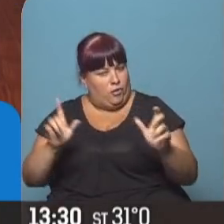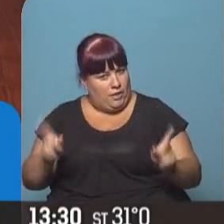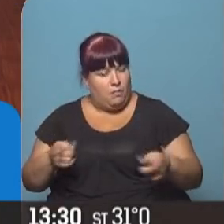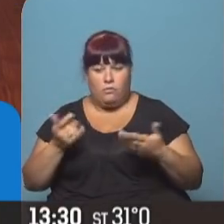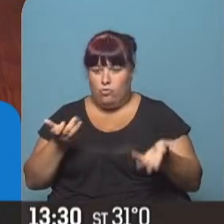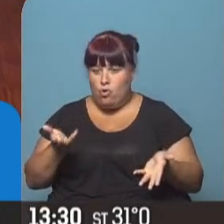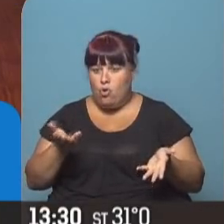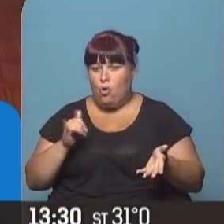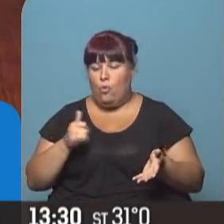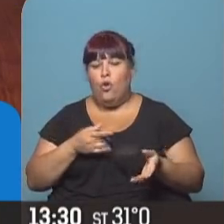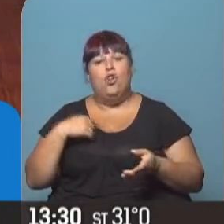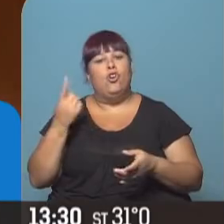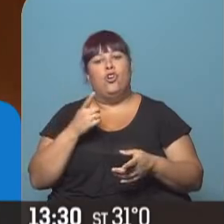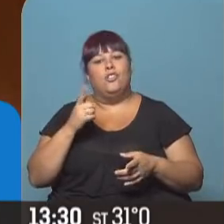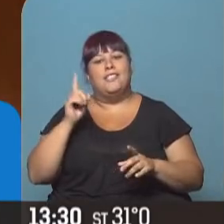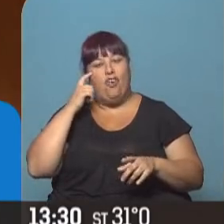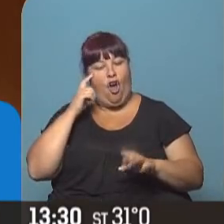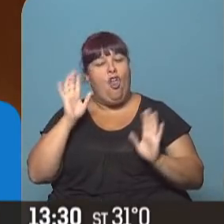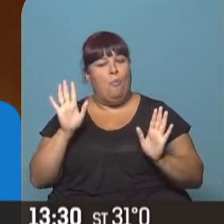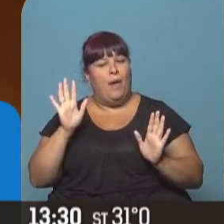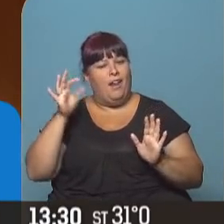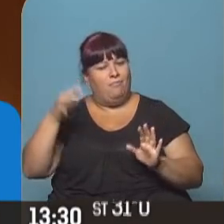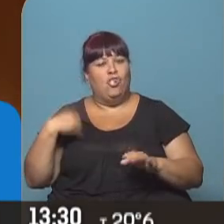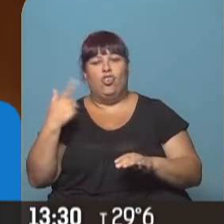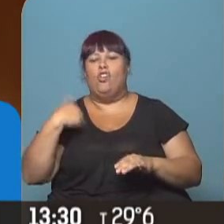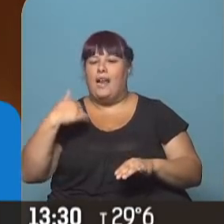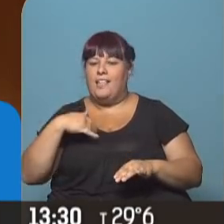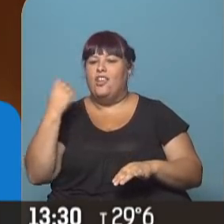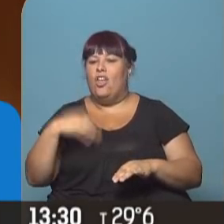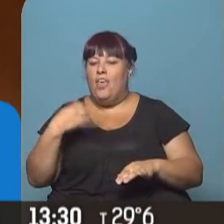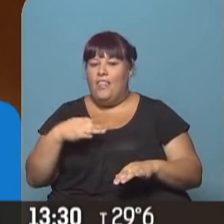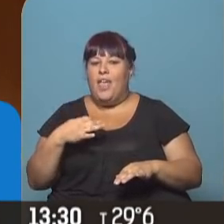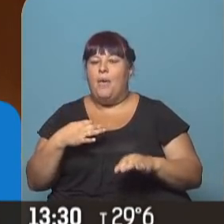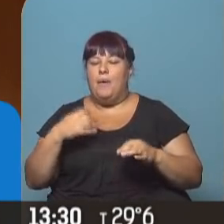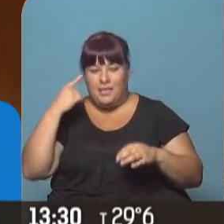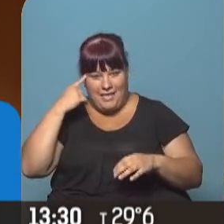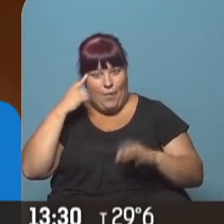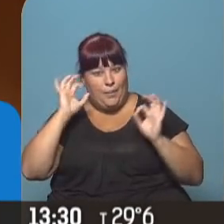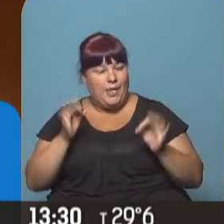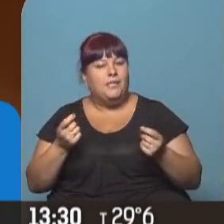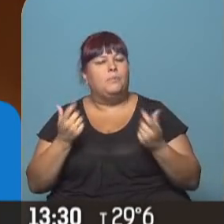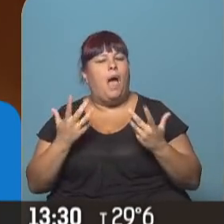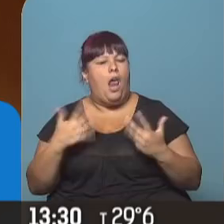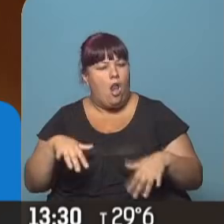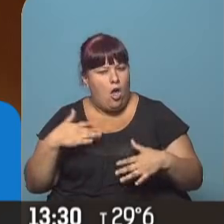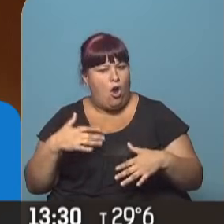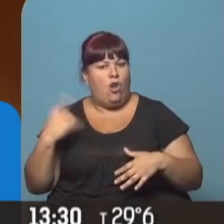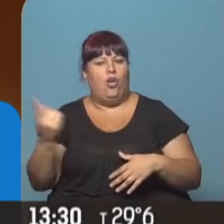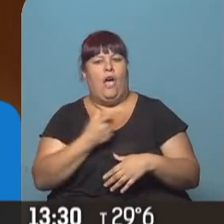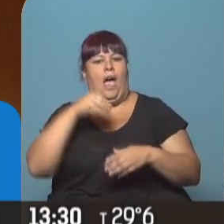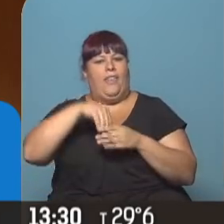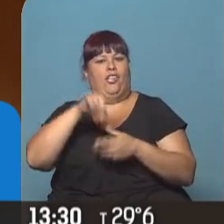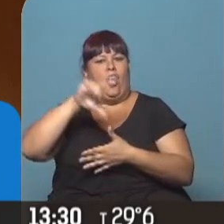por supuesto. Yo no es psicólogo, pero evidentemente los argentinos tenemos que tener verdadera conciencia del valor que tenemos dentro